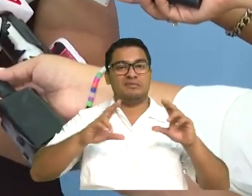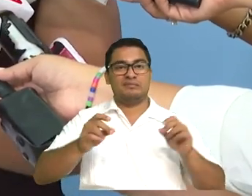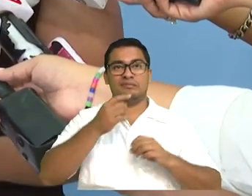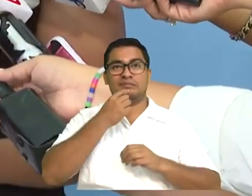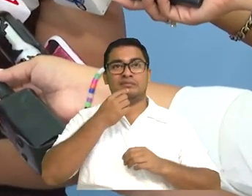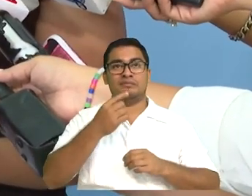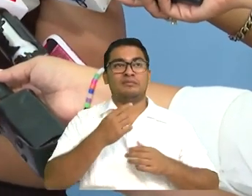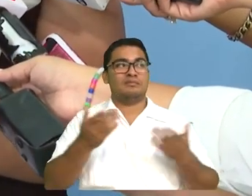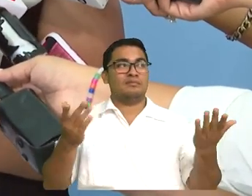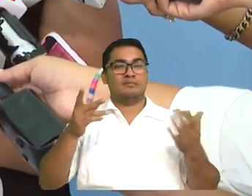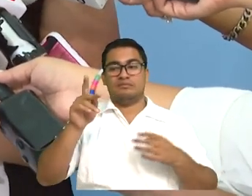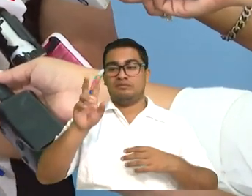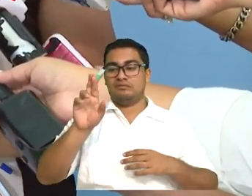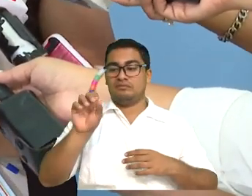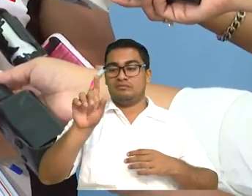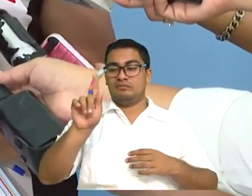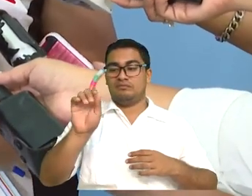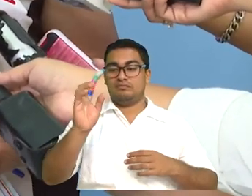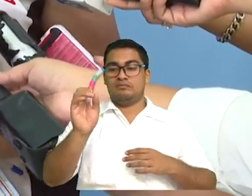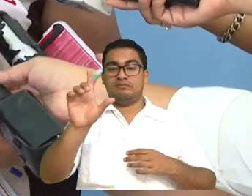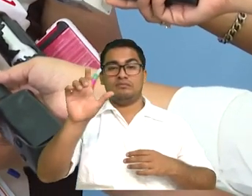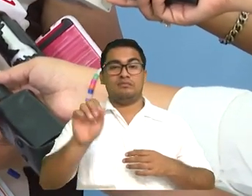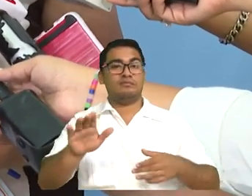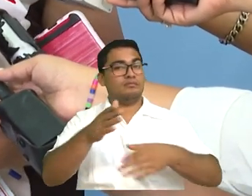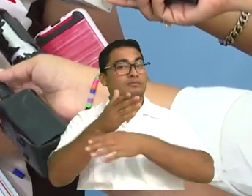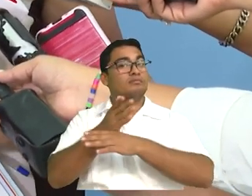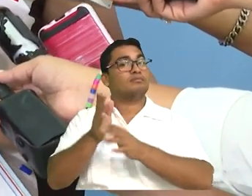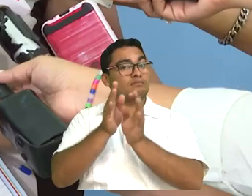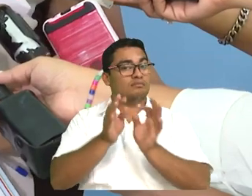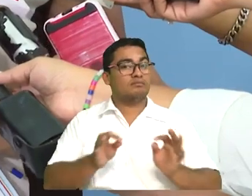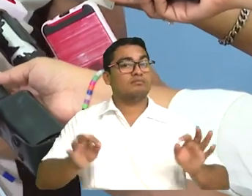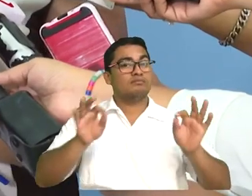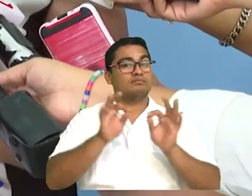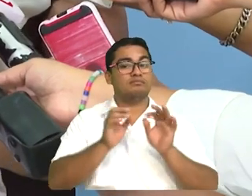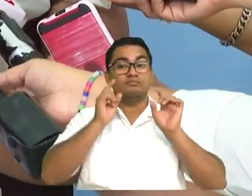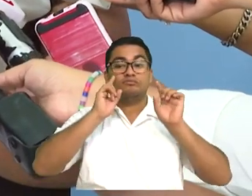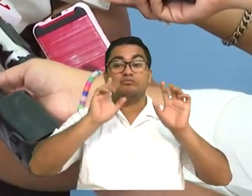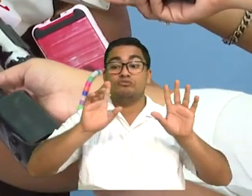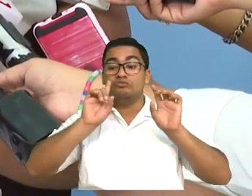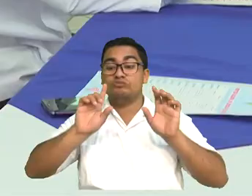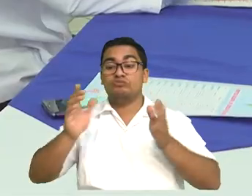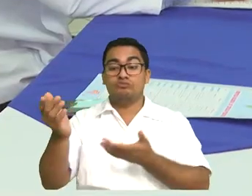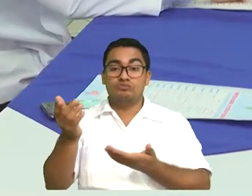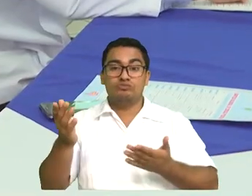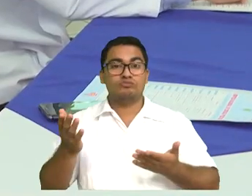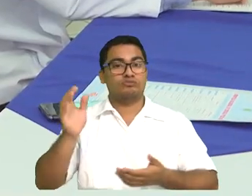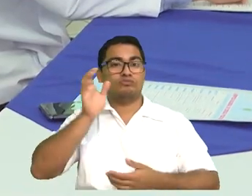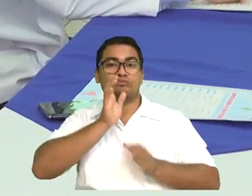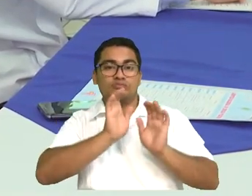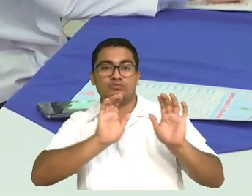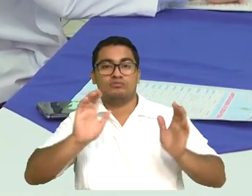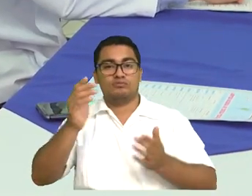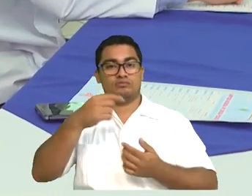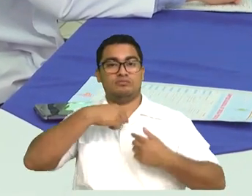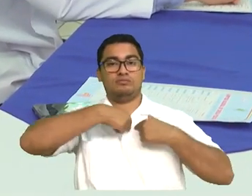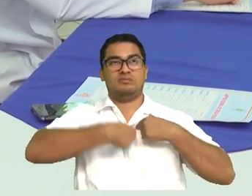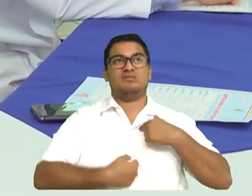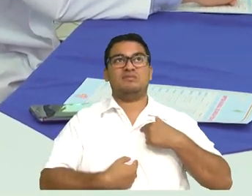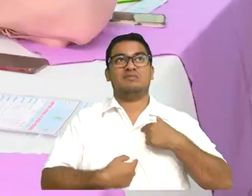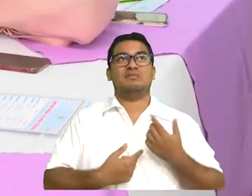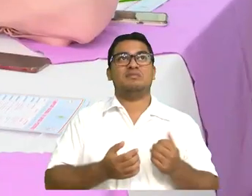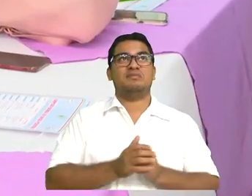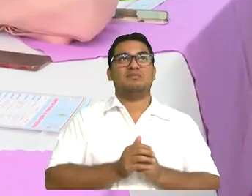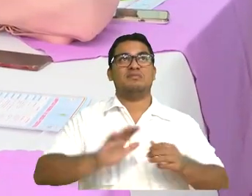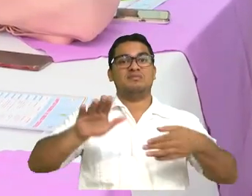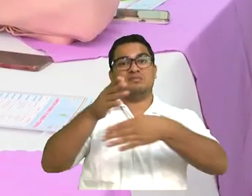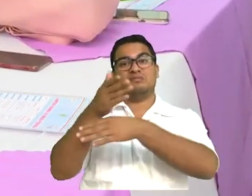de protocolizar las patologías más importantes y quirúrgicas en los recién nacidos de nuestro país. Los